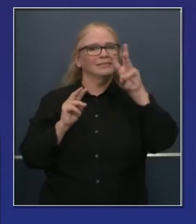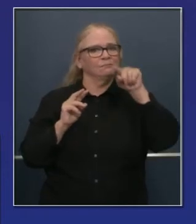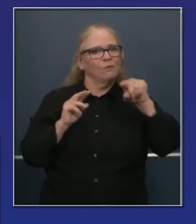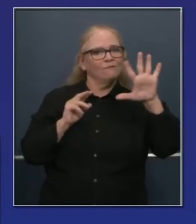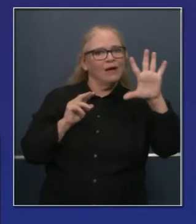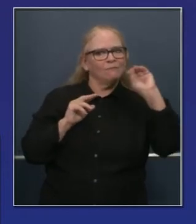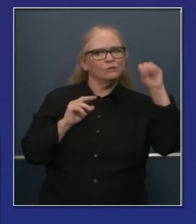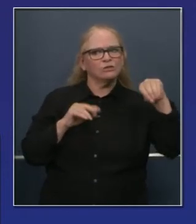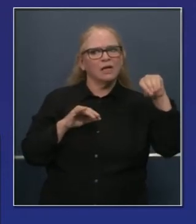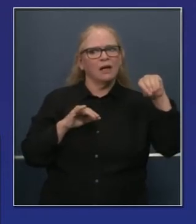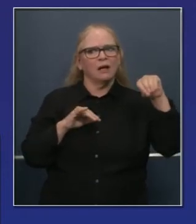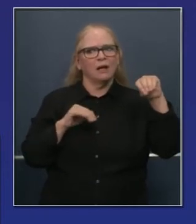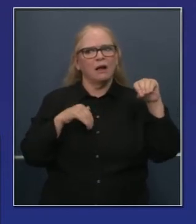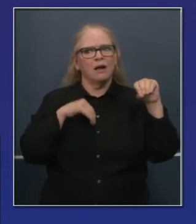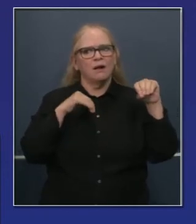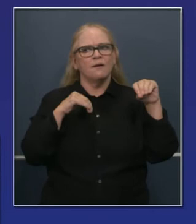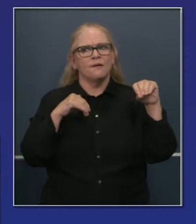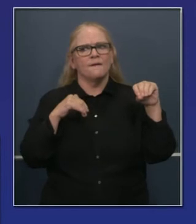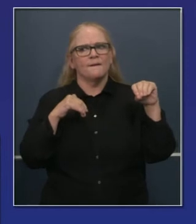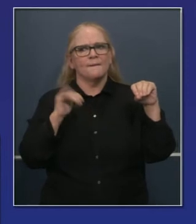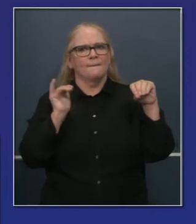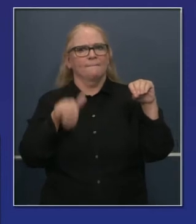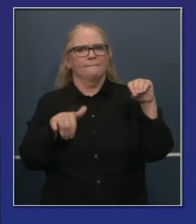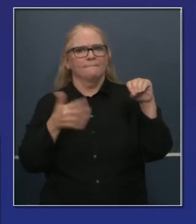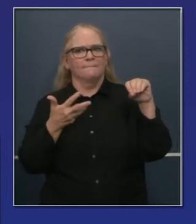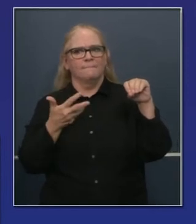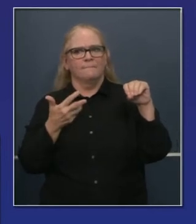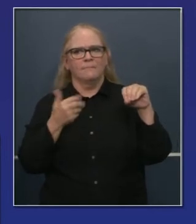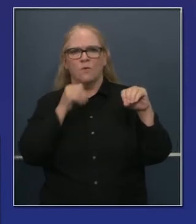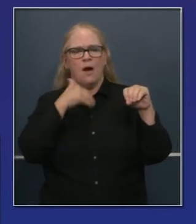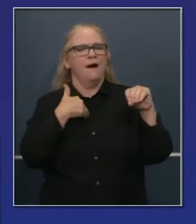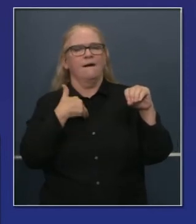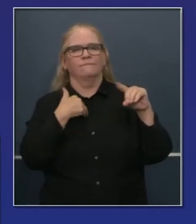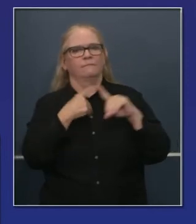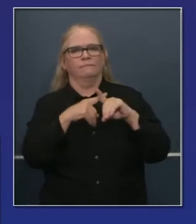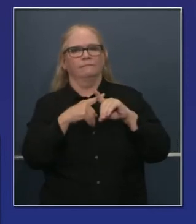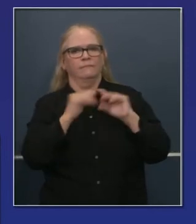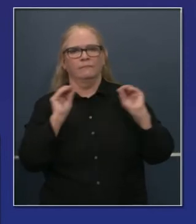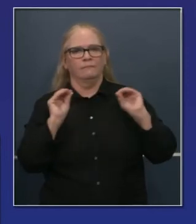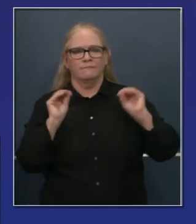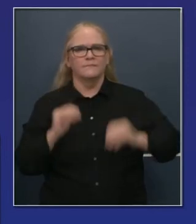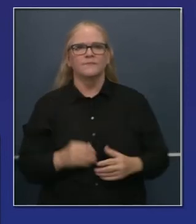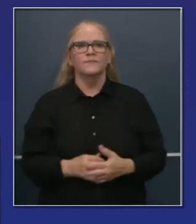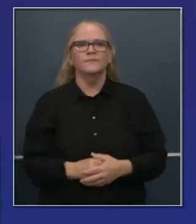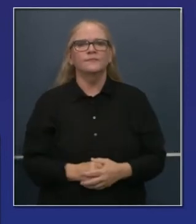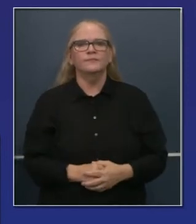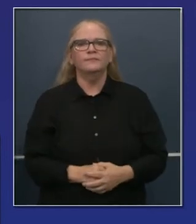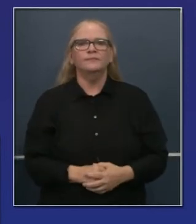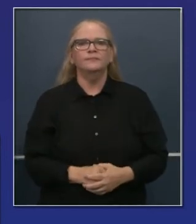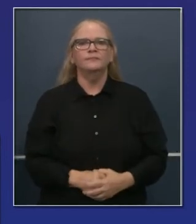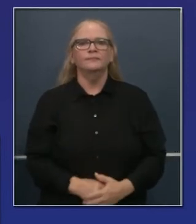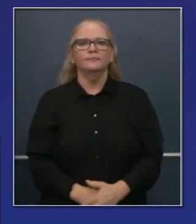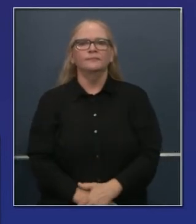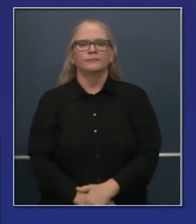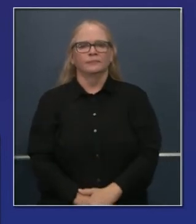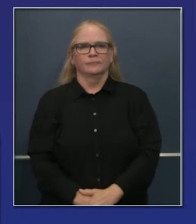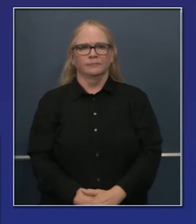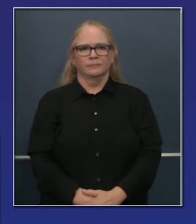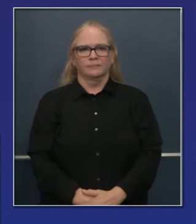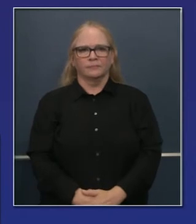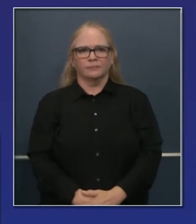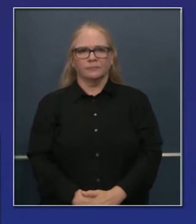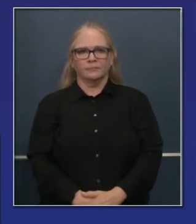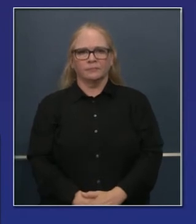6,5 por ciento por lo tanto en el pasado le hemos sugerido y le hemos aseverado pero el índice de